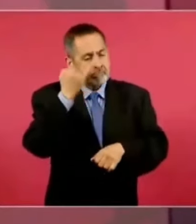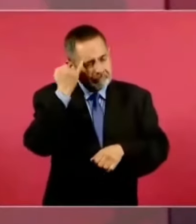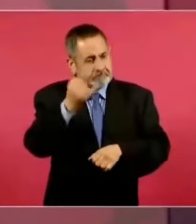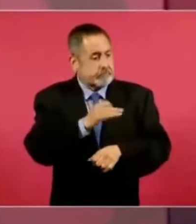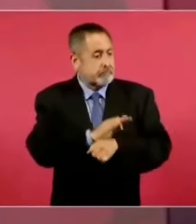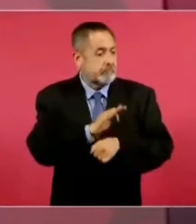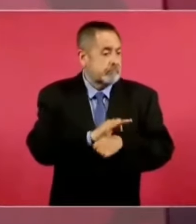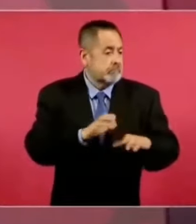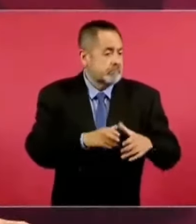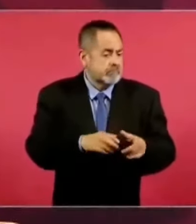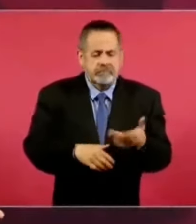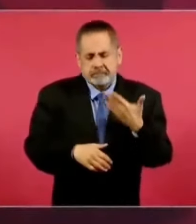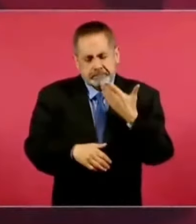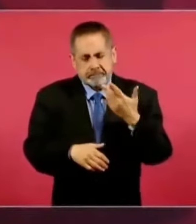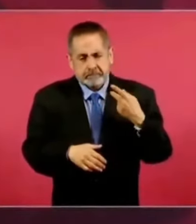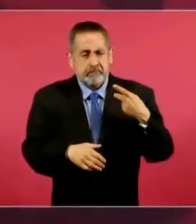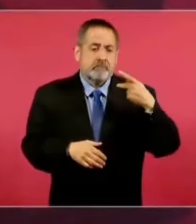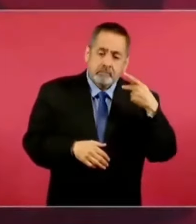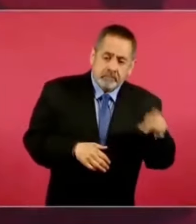lo que piensa,